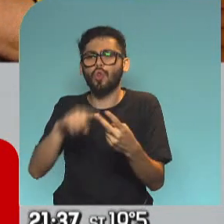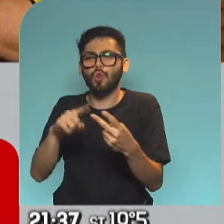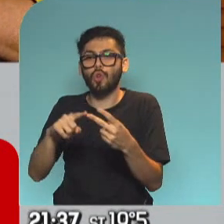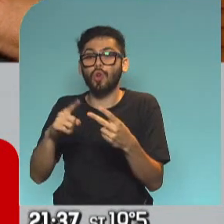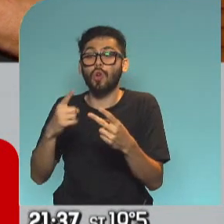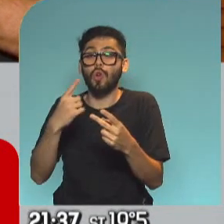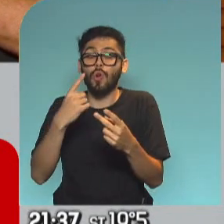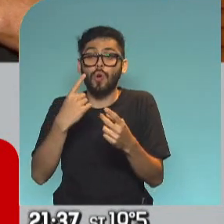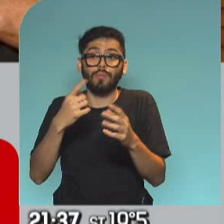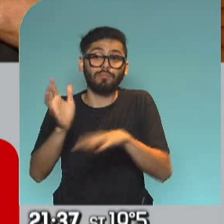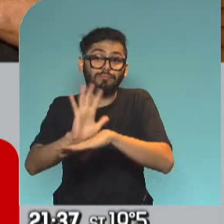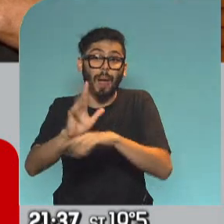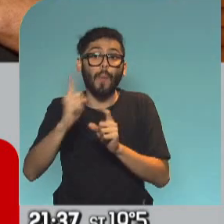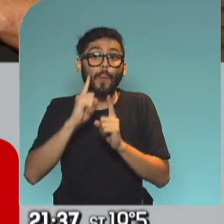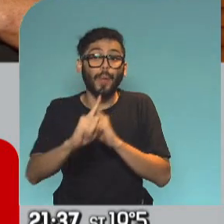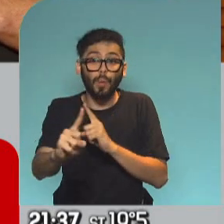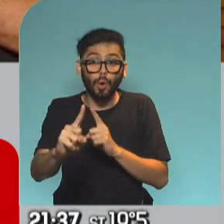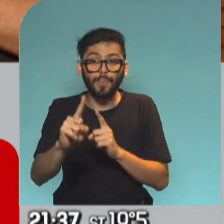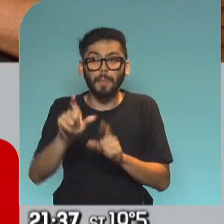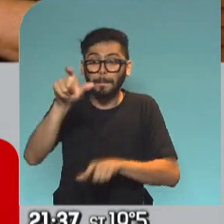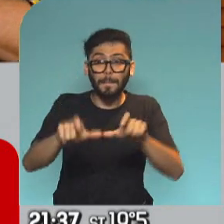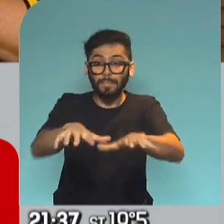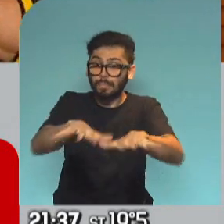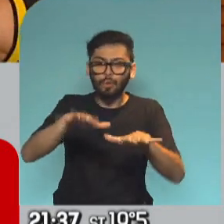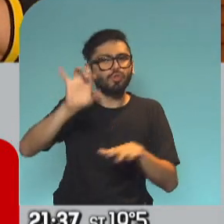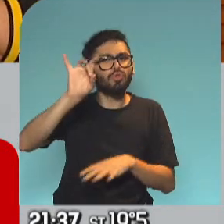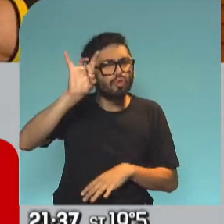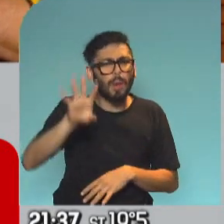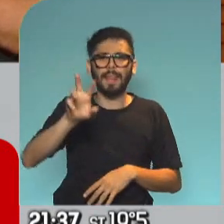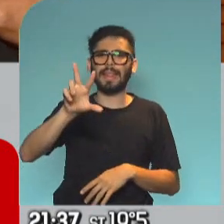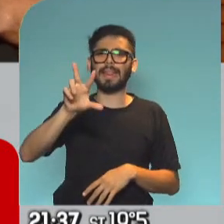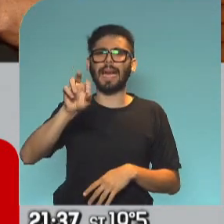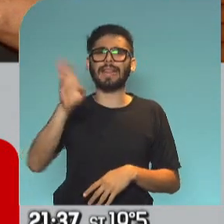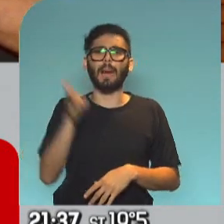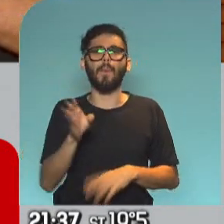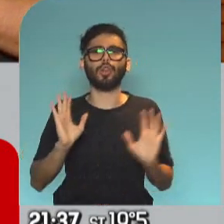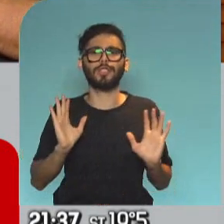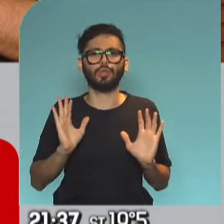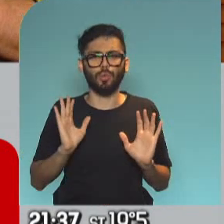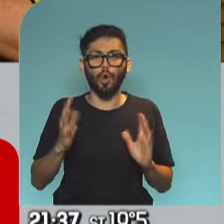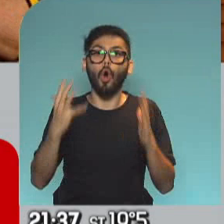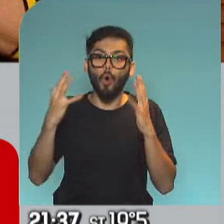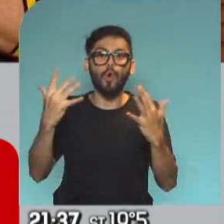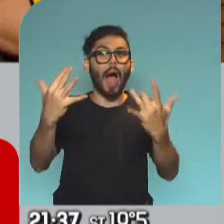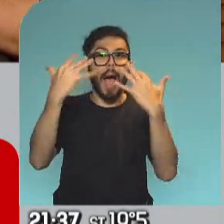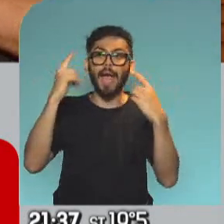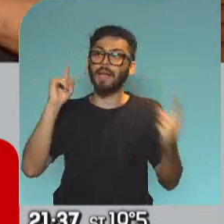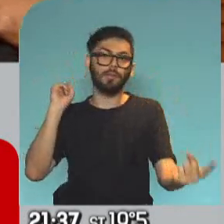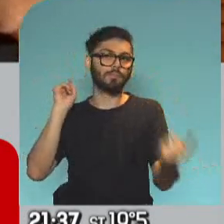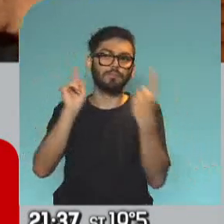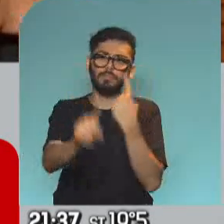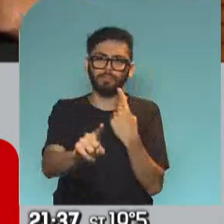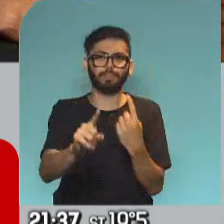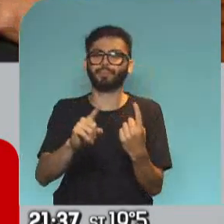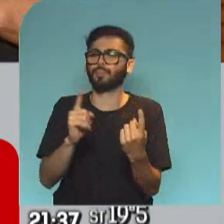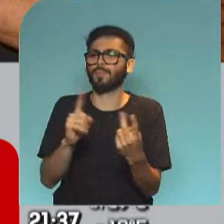espectáculos en vivo, se va a permitir un 30% de la capacidad habilitada, por supuesto con renovación de aire, con aforo y